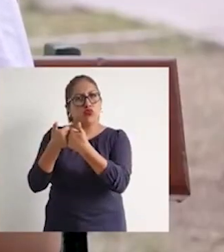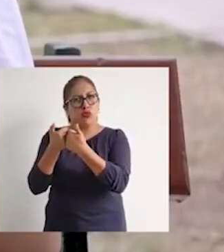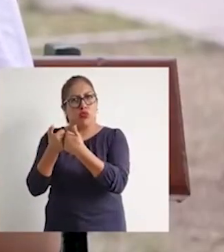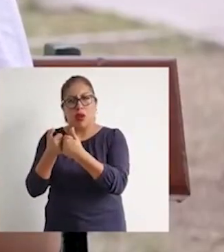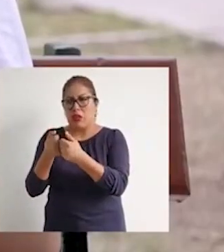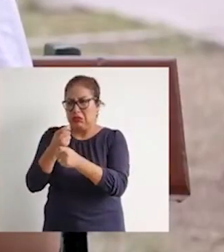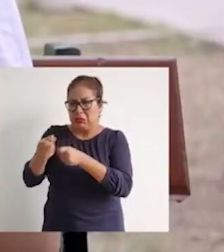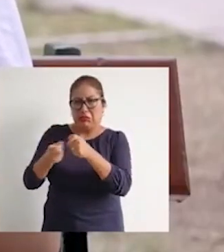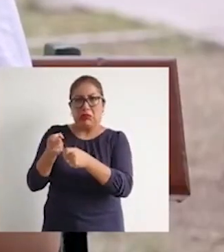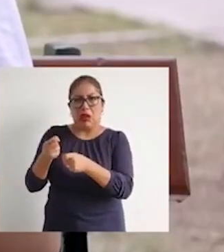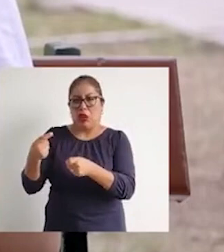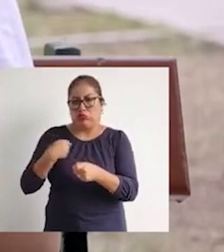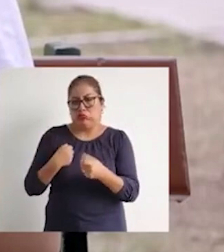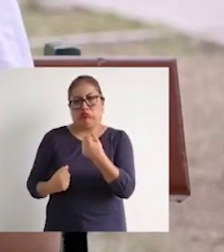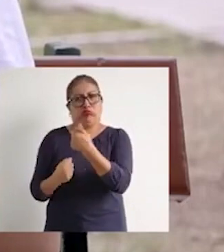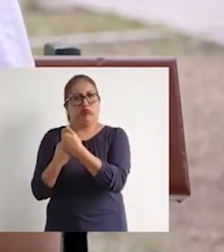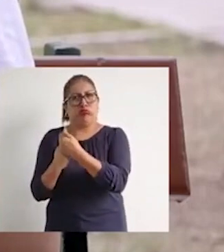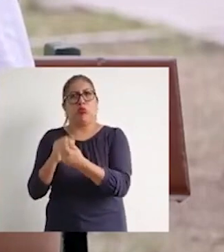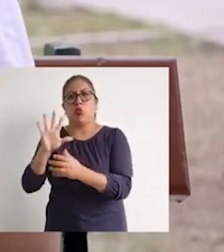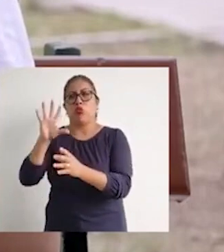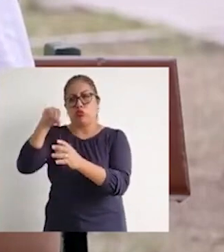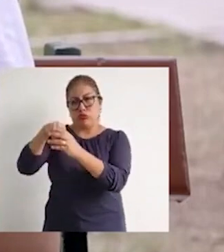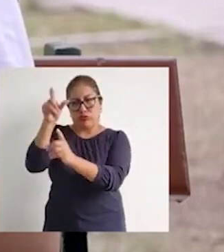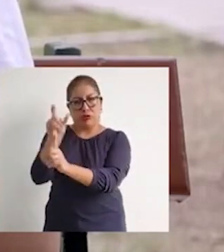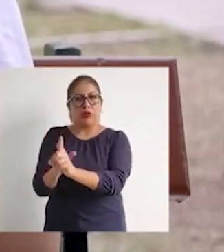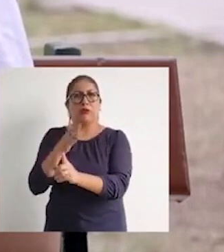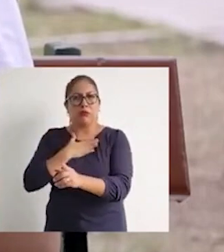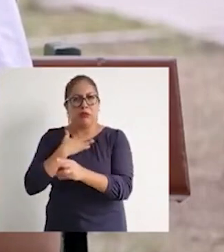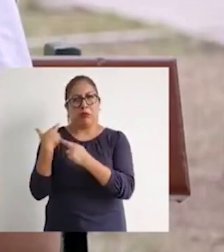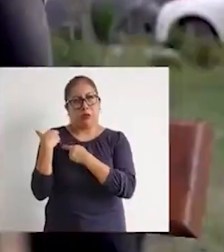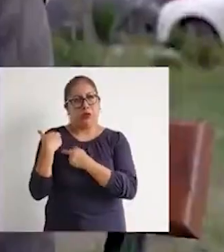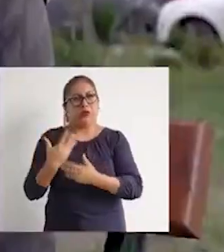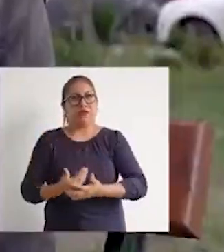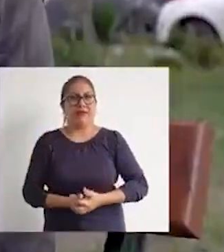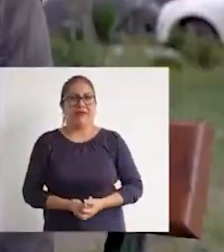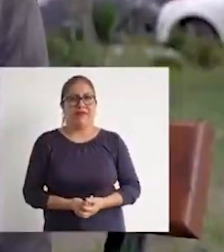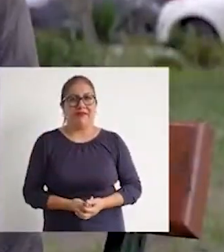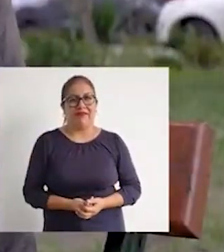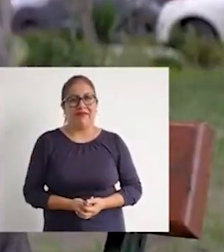pareja violenta, sabe que cuenta conmigo, porque su integridad también es mi problema.